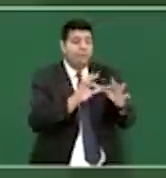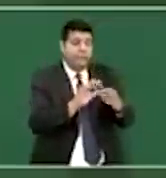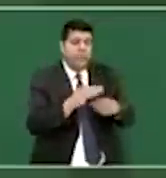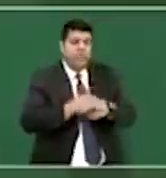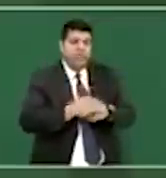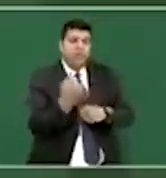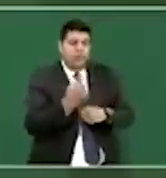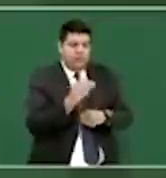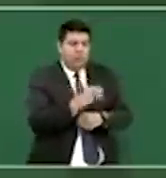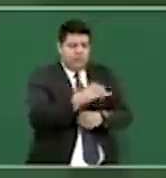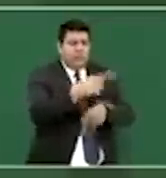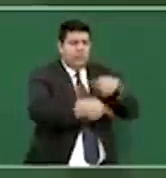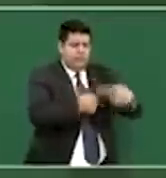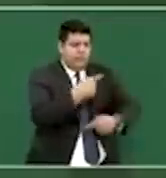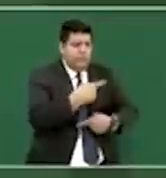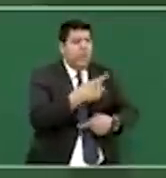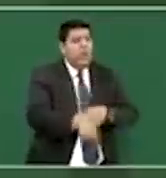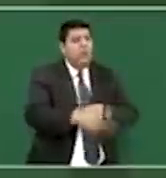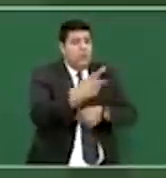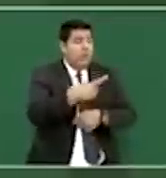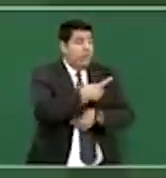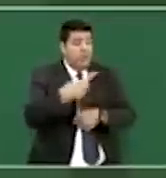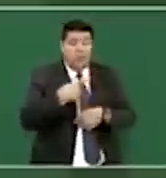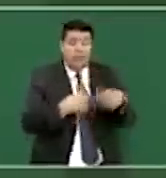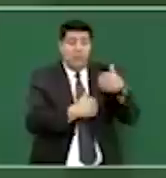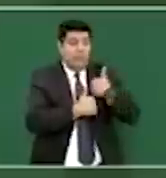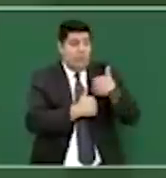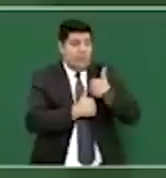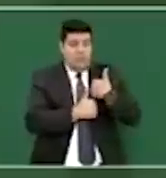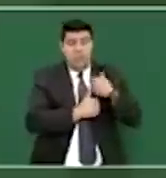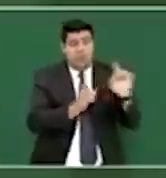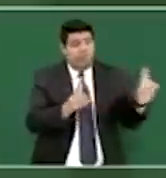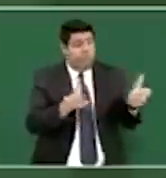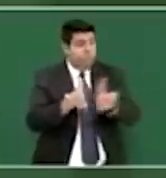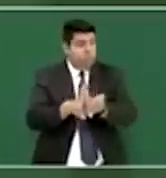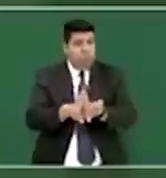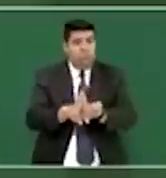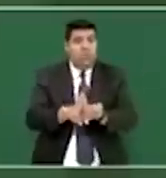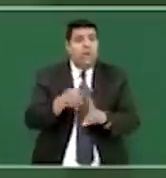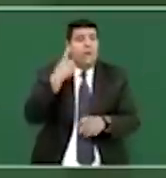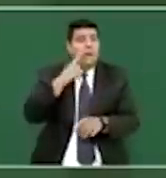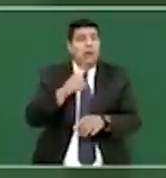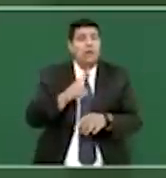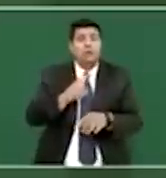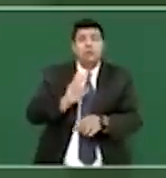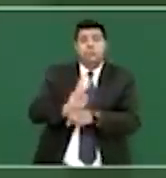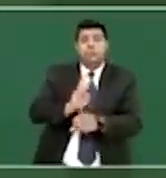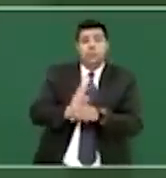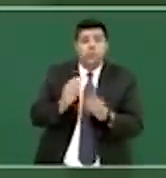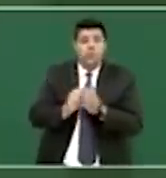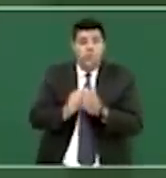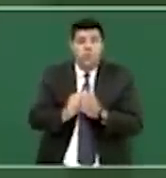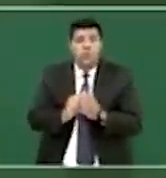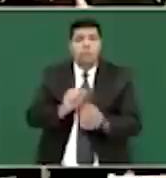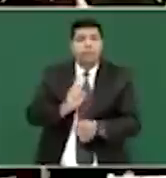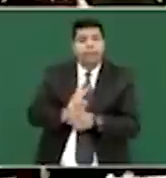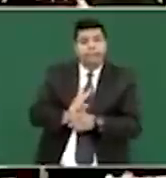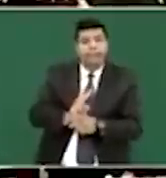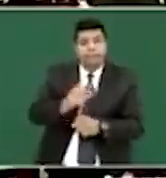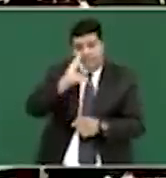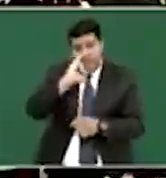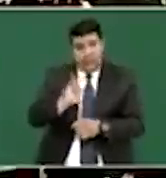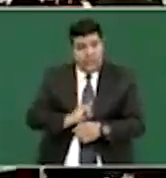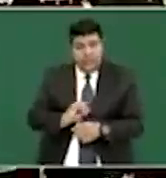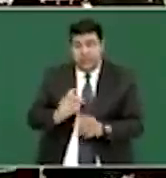que debía ser un militar el comandante, el